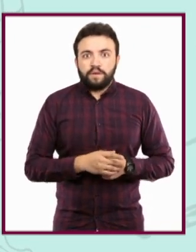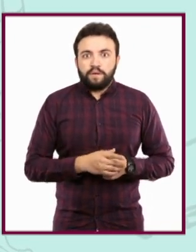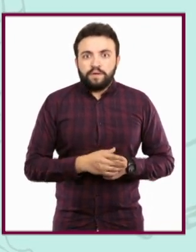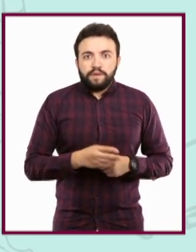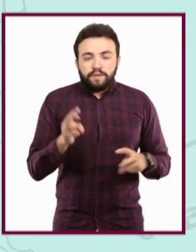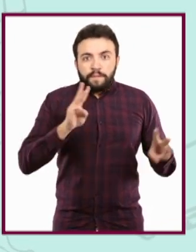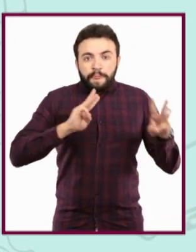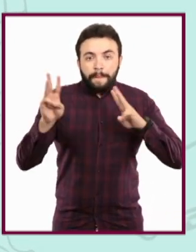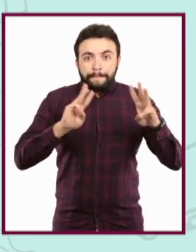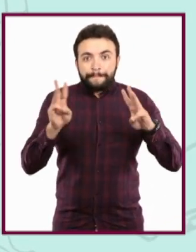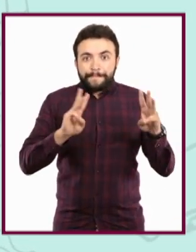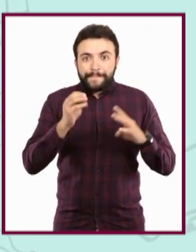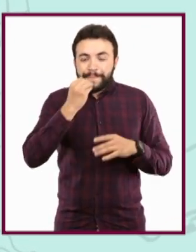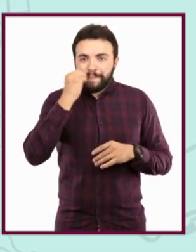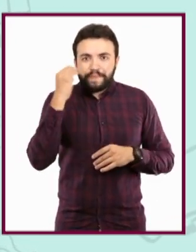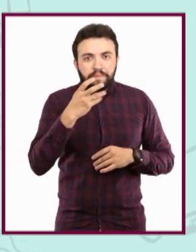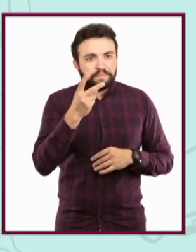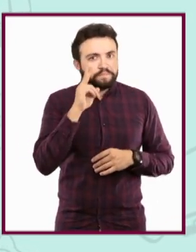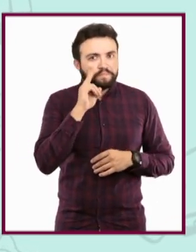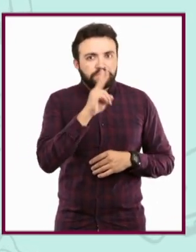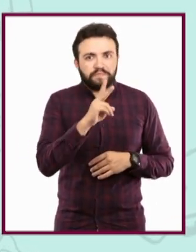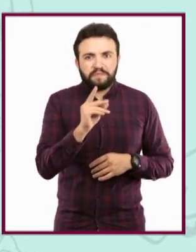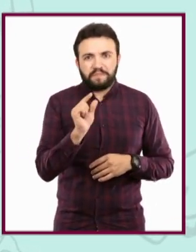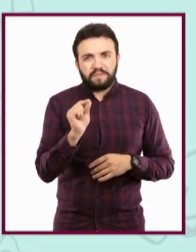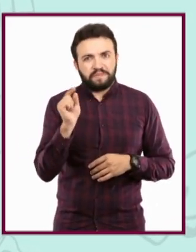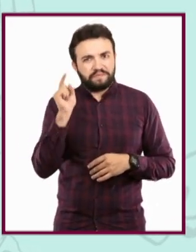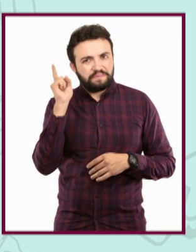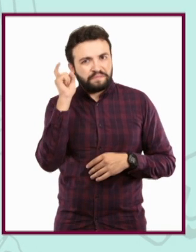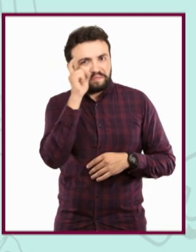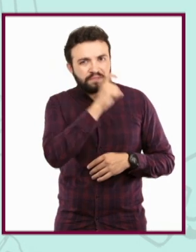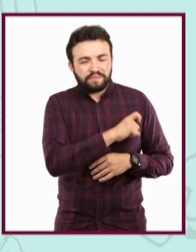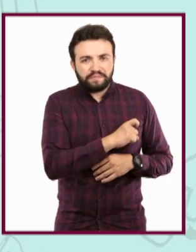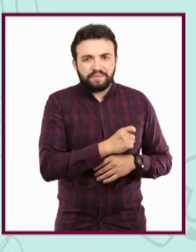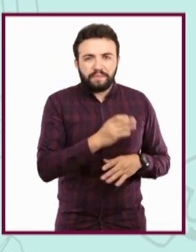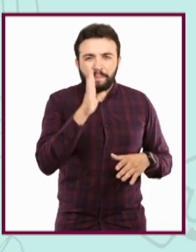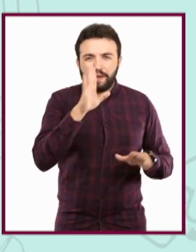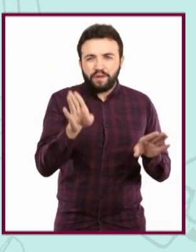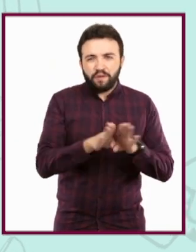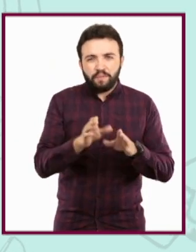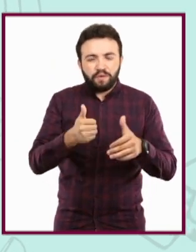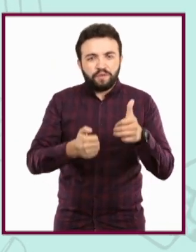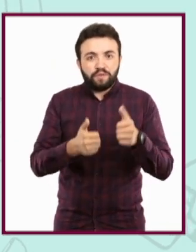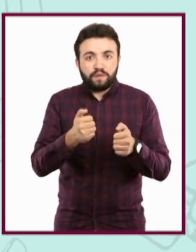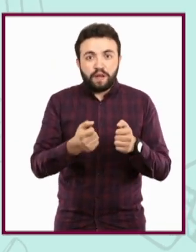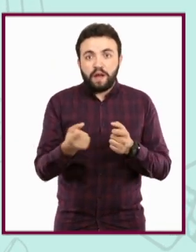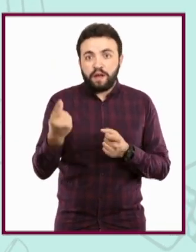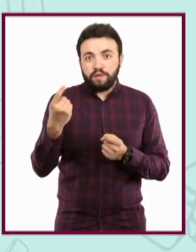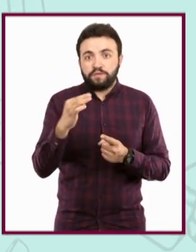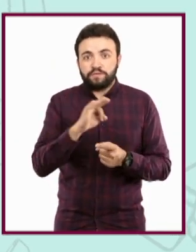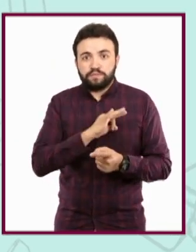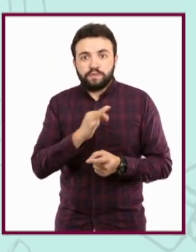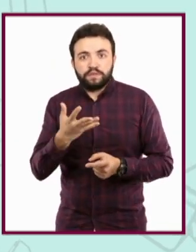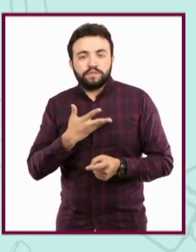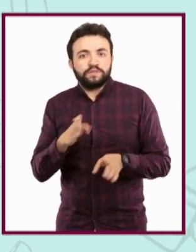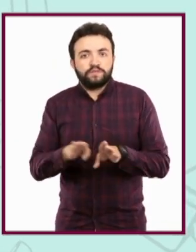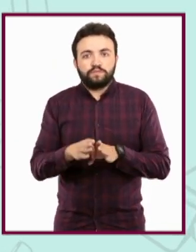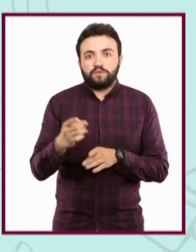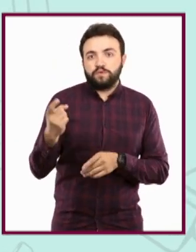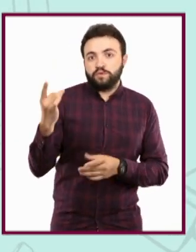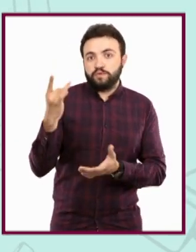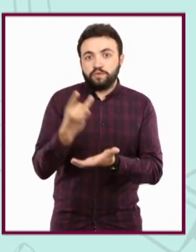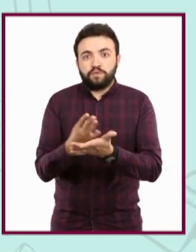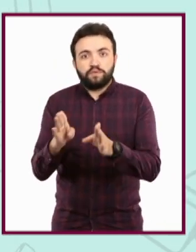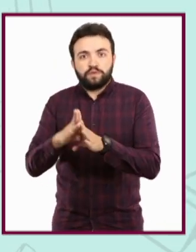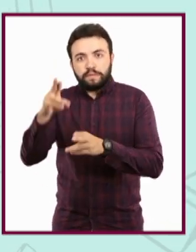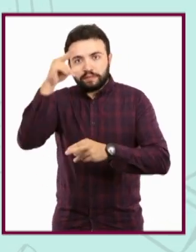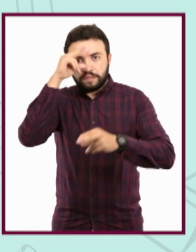¡Wow, Julie! Eso suena muy complejo. Me imagino que es como un videojuego, donde algunos podemos tener una de esas